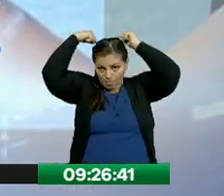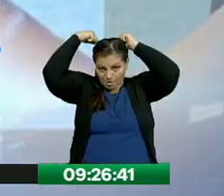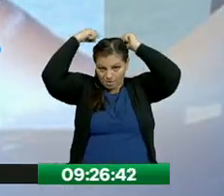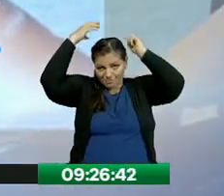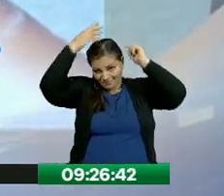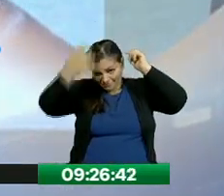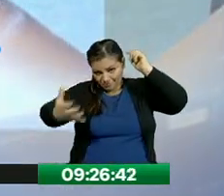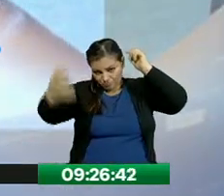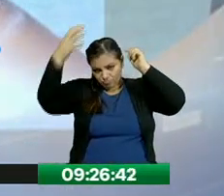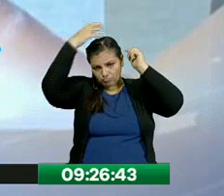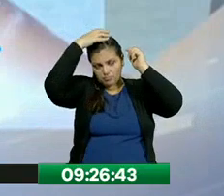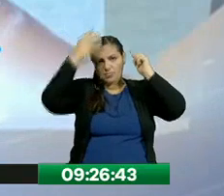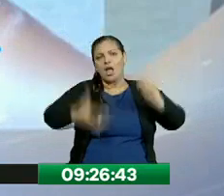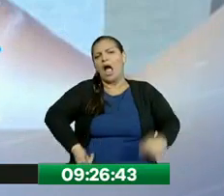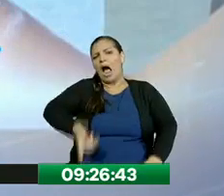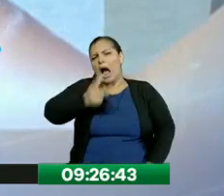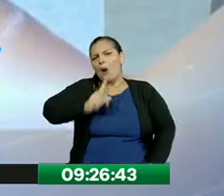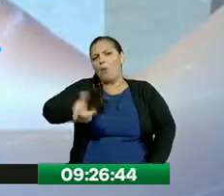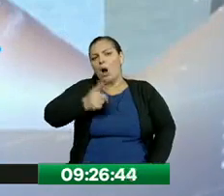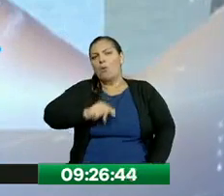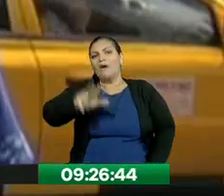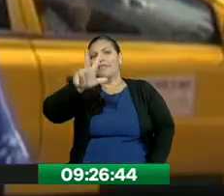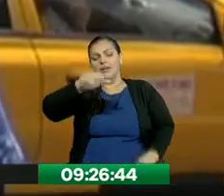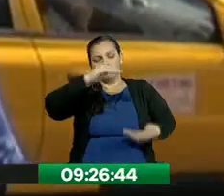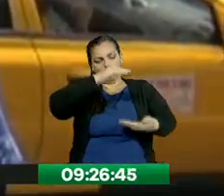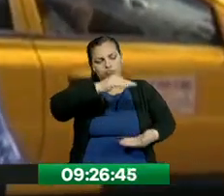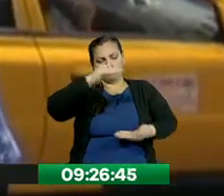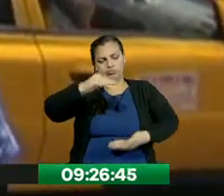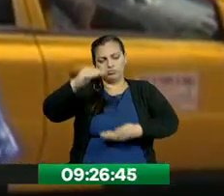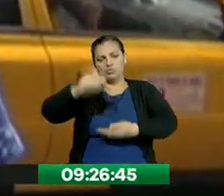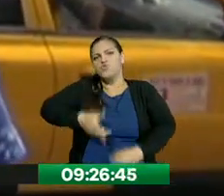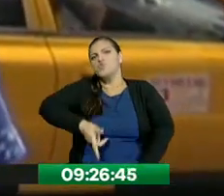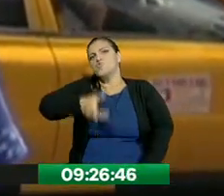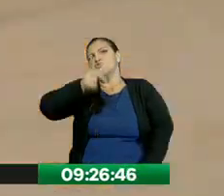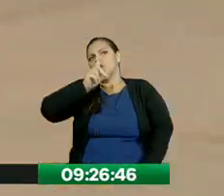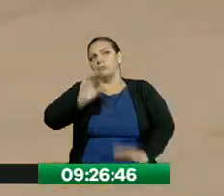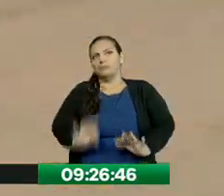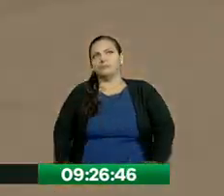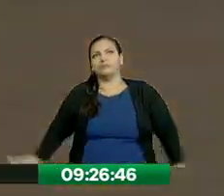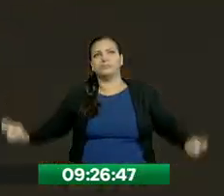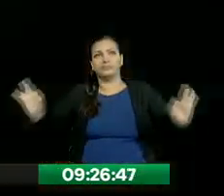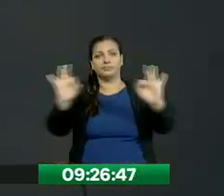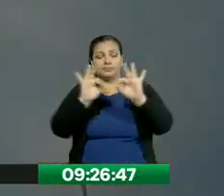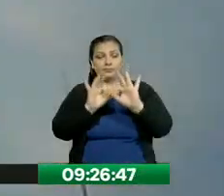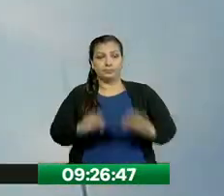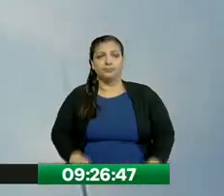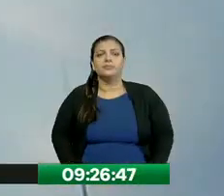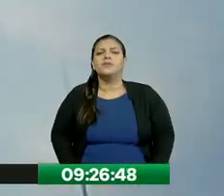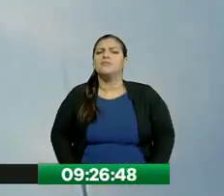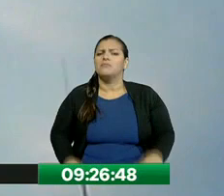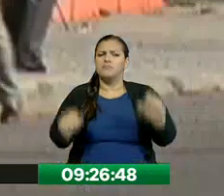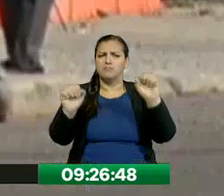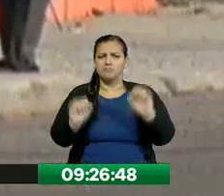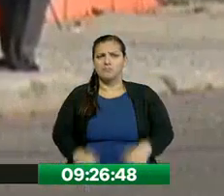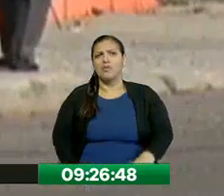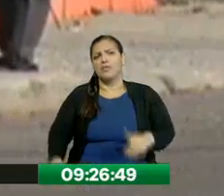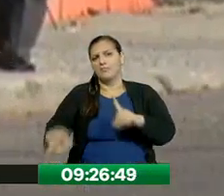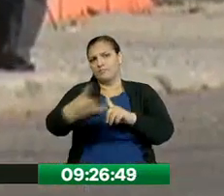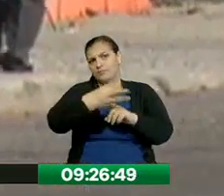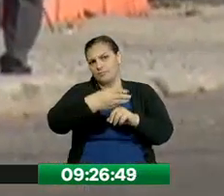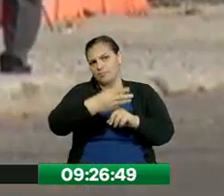al menos 3 litros de agua al día. Puede monitorear las variaciones climáticas a través de medios